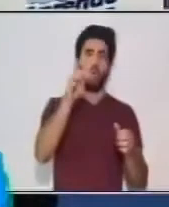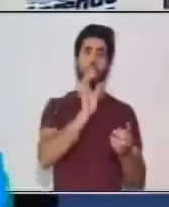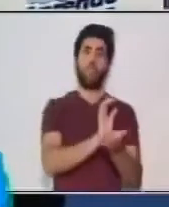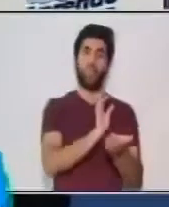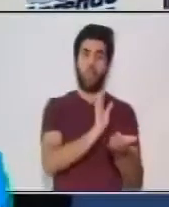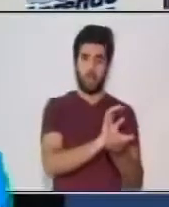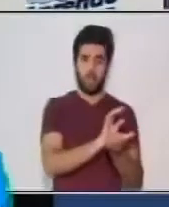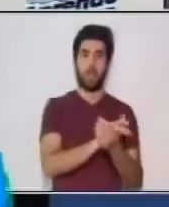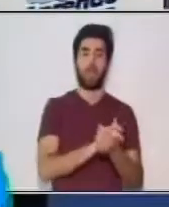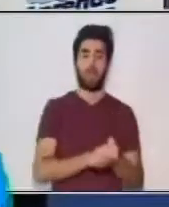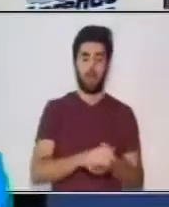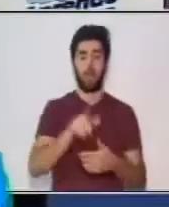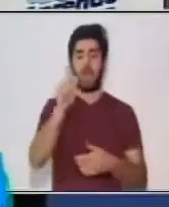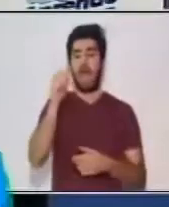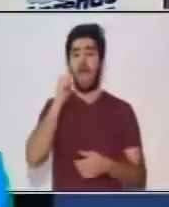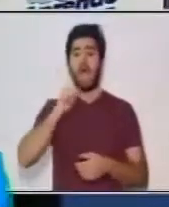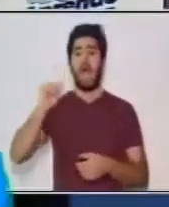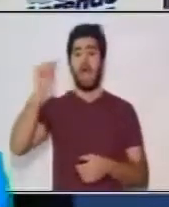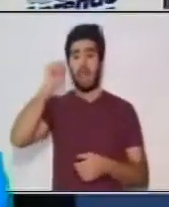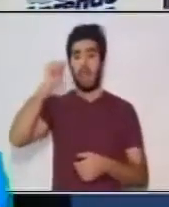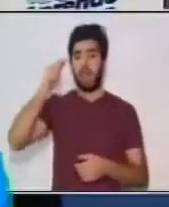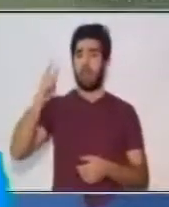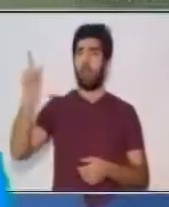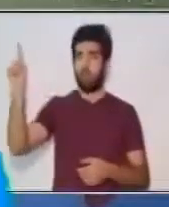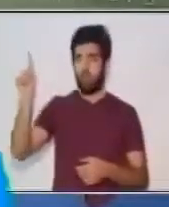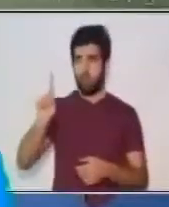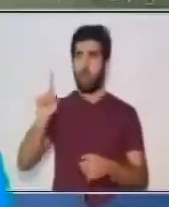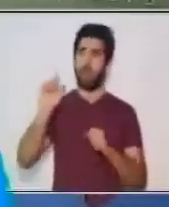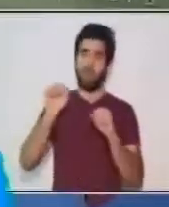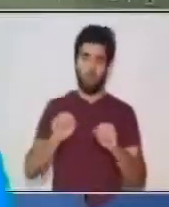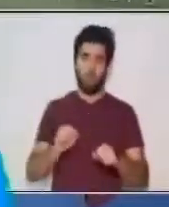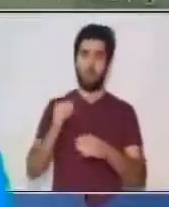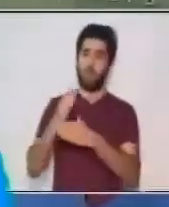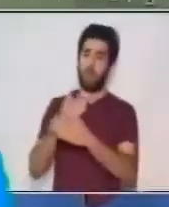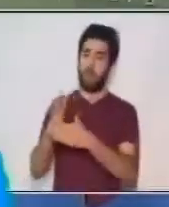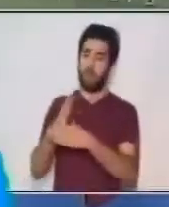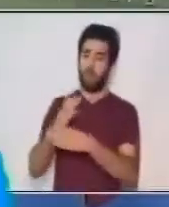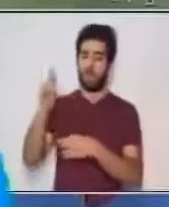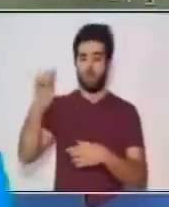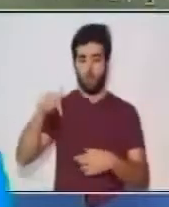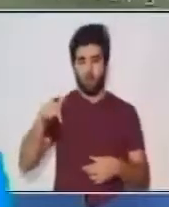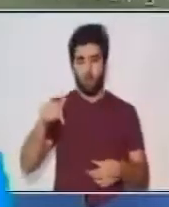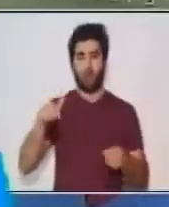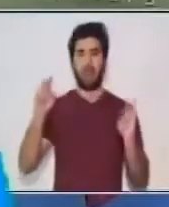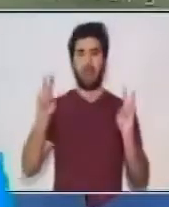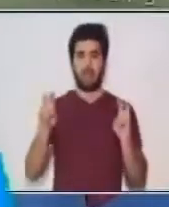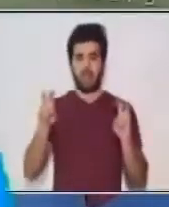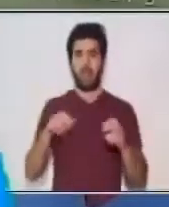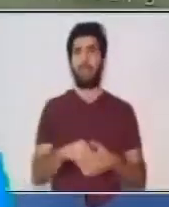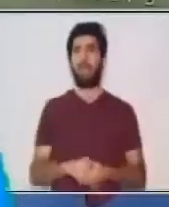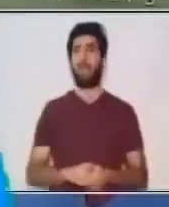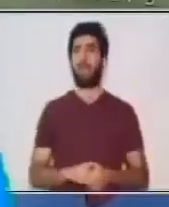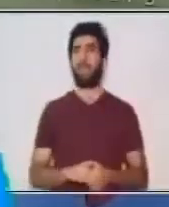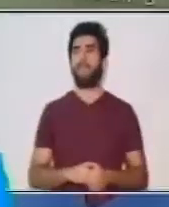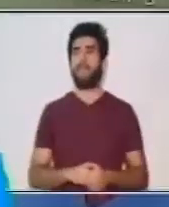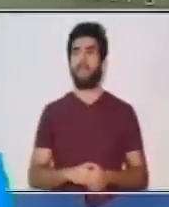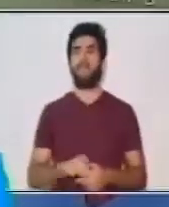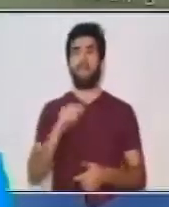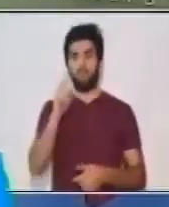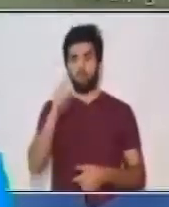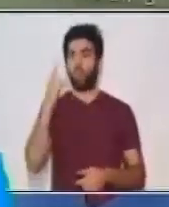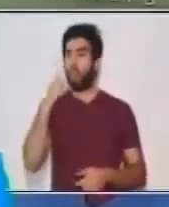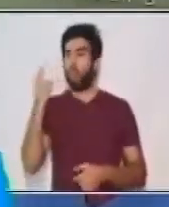Si hay algún adulto que te acompaña, comparte con él el tema del programa del día de hoy y